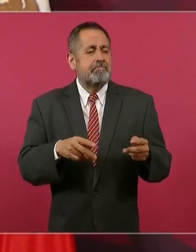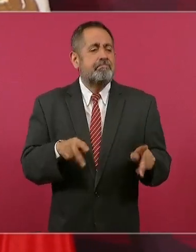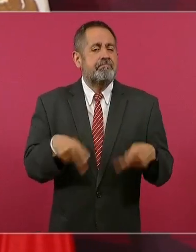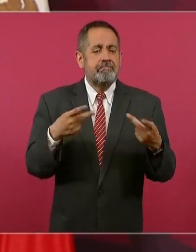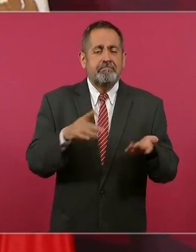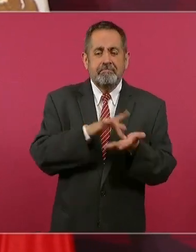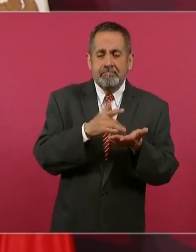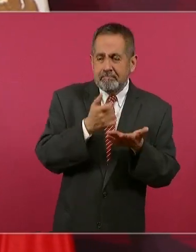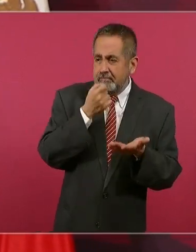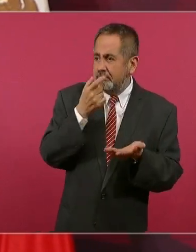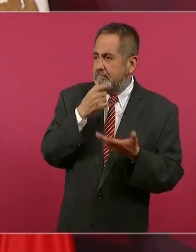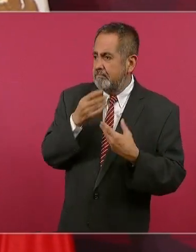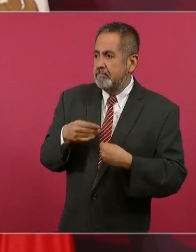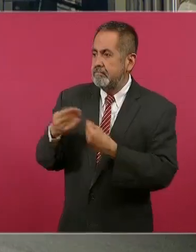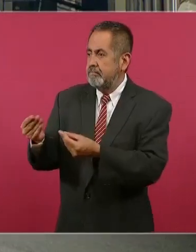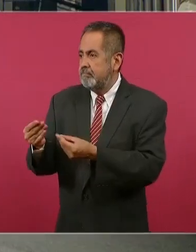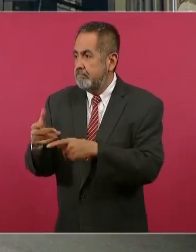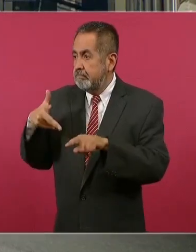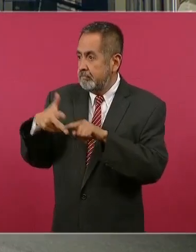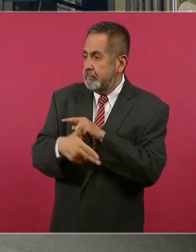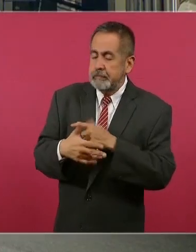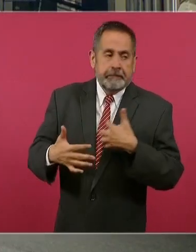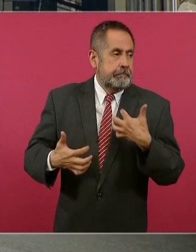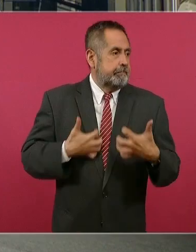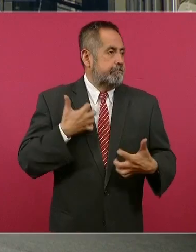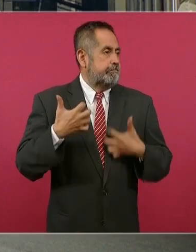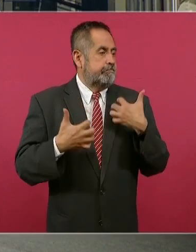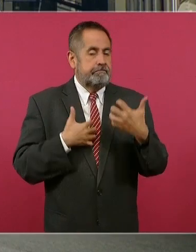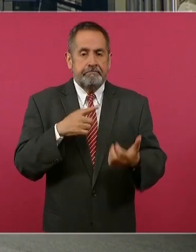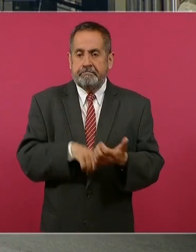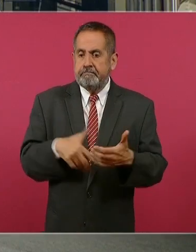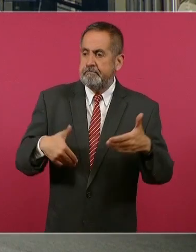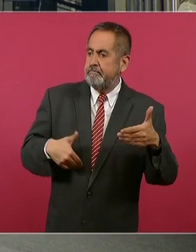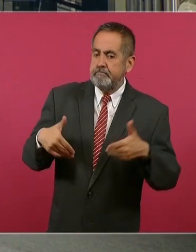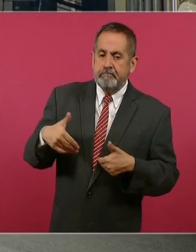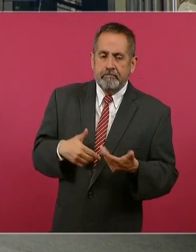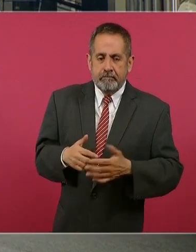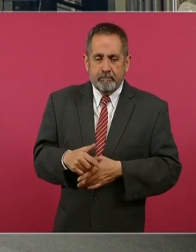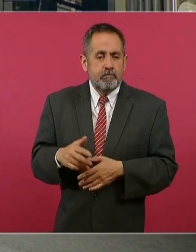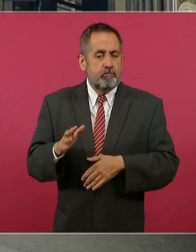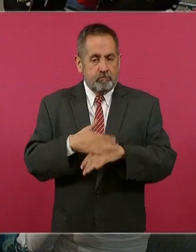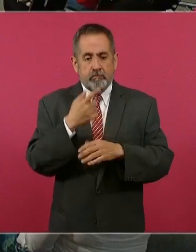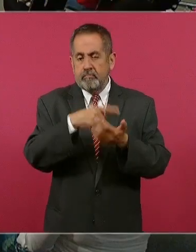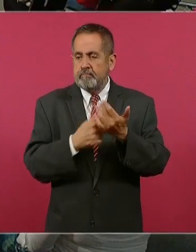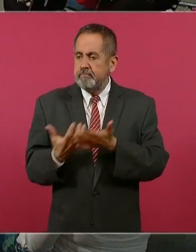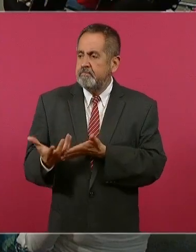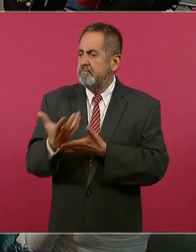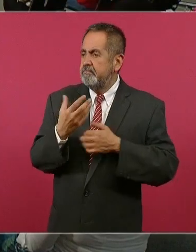al gobierno, y que ahora están molestos